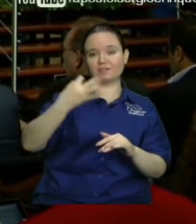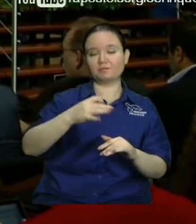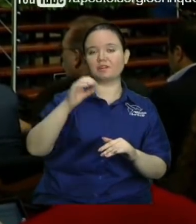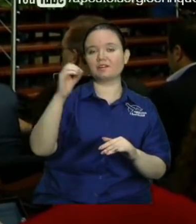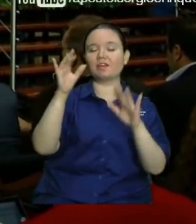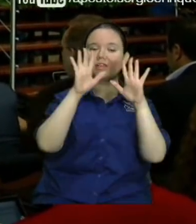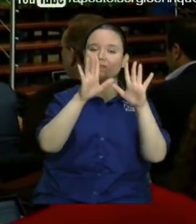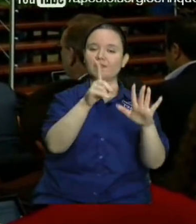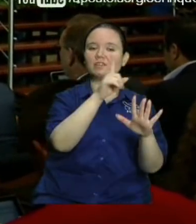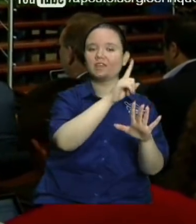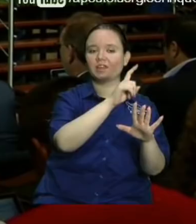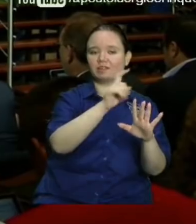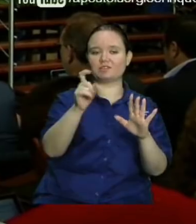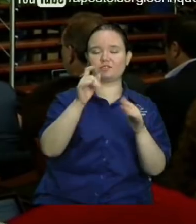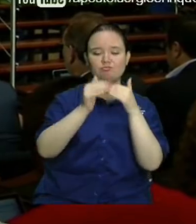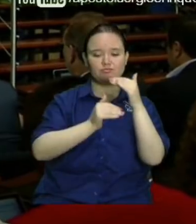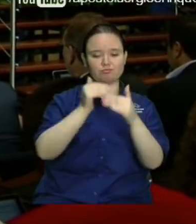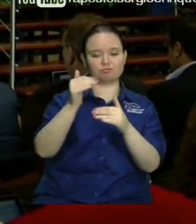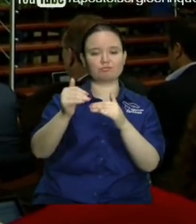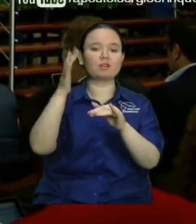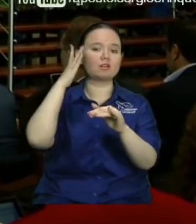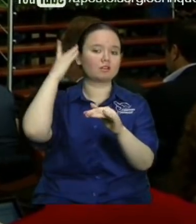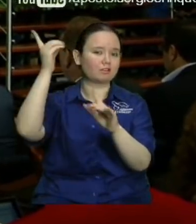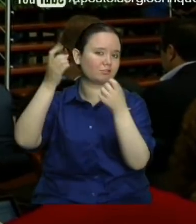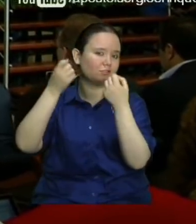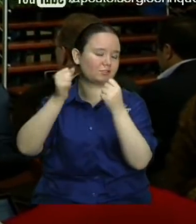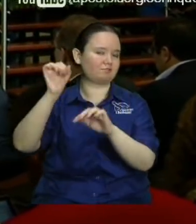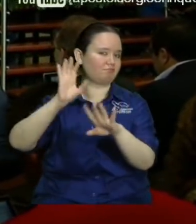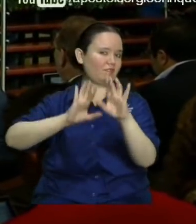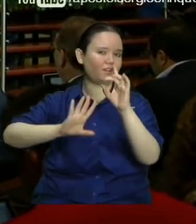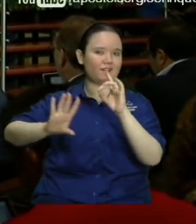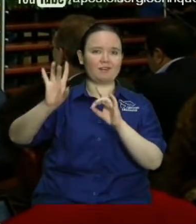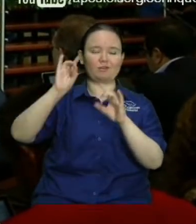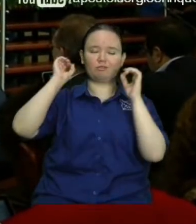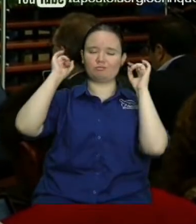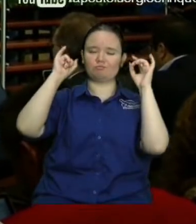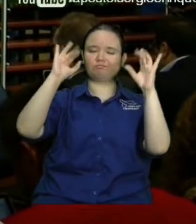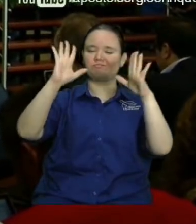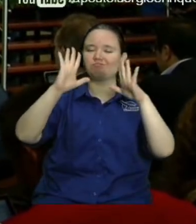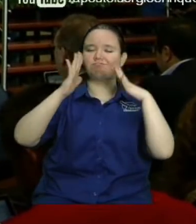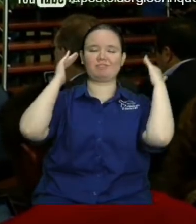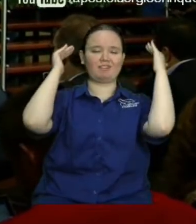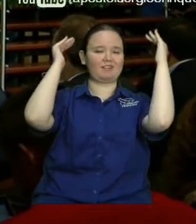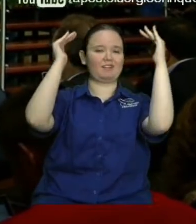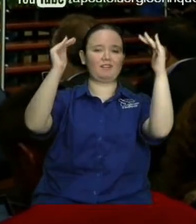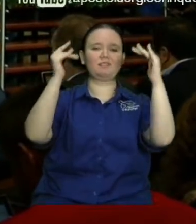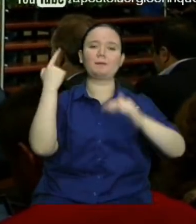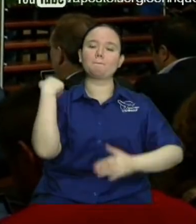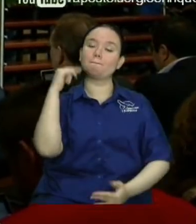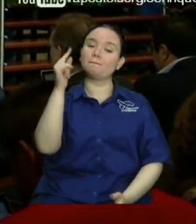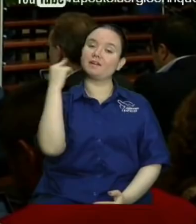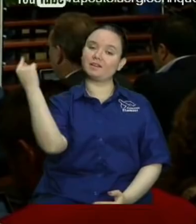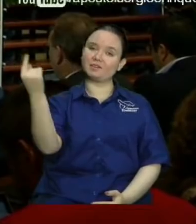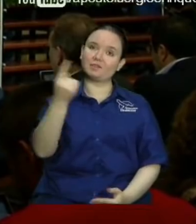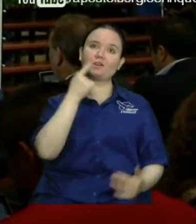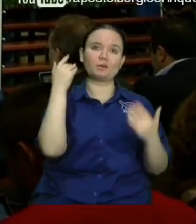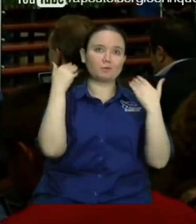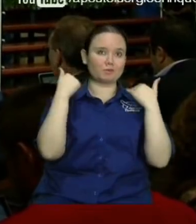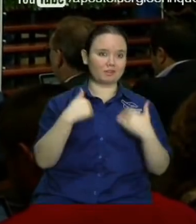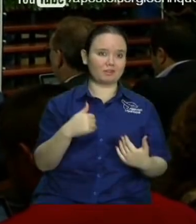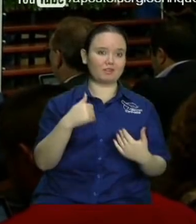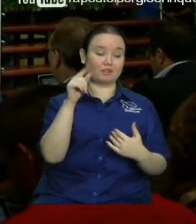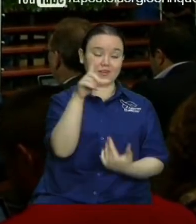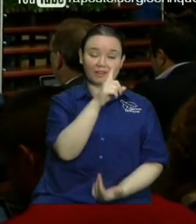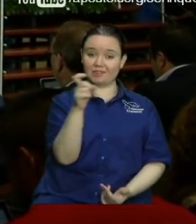cada 10 generaciones Dios hace algo poderoso, algo grande para la humanidad en la